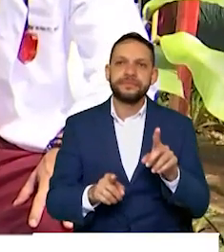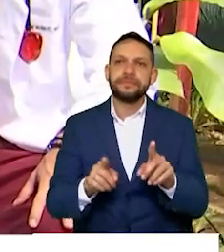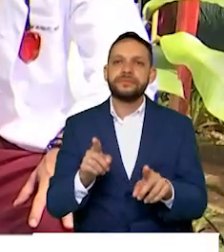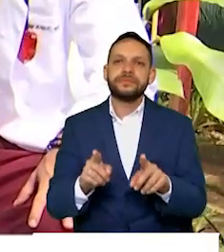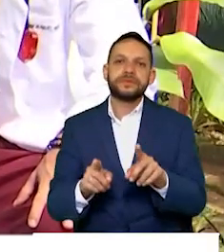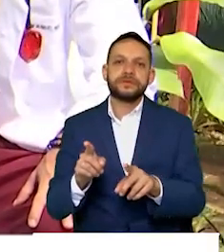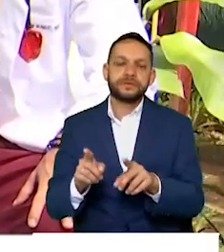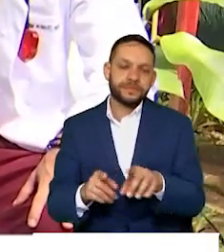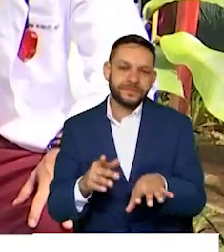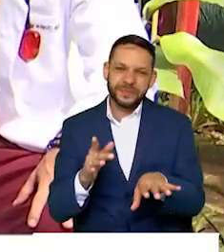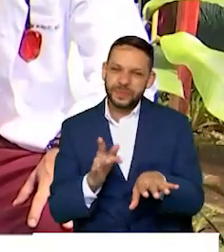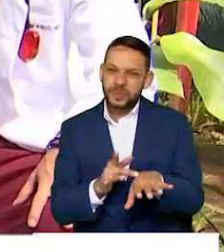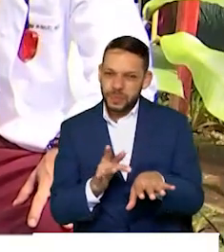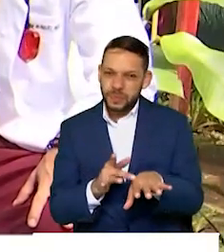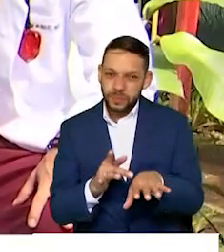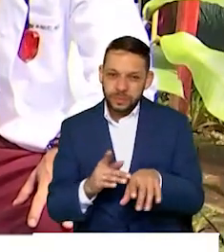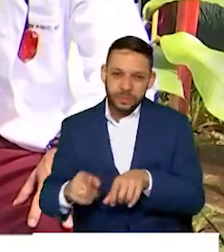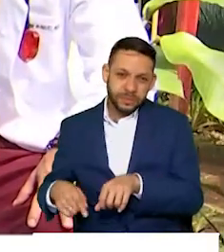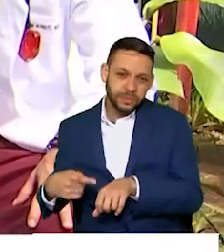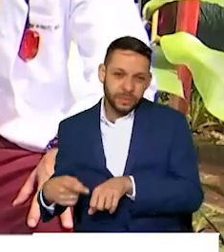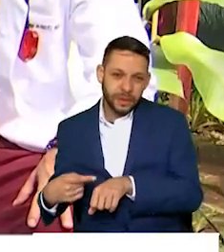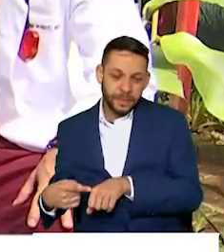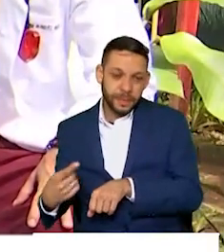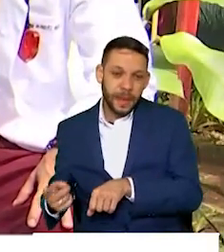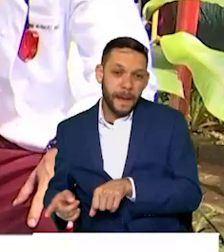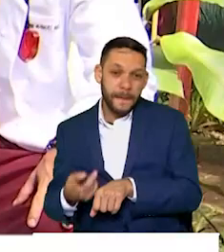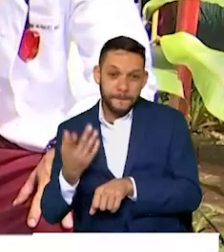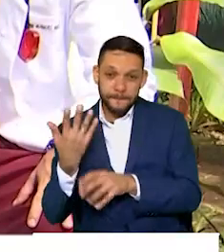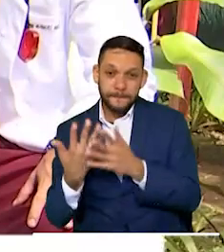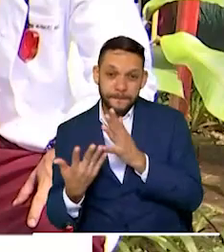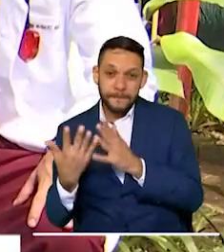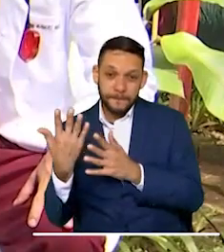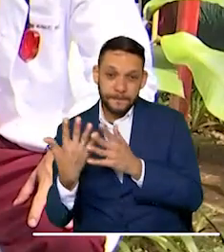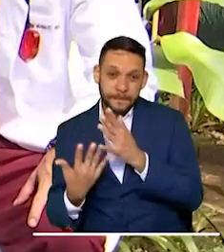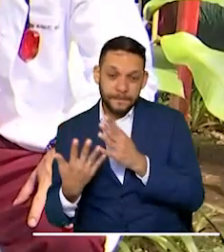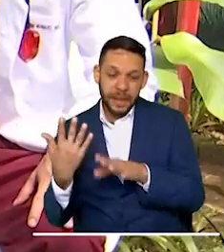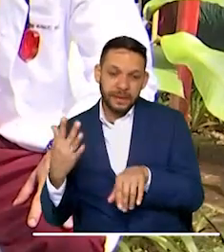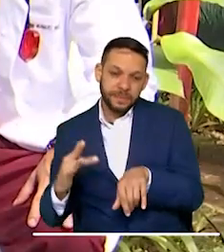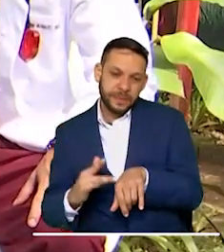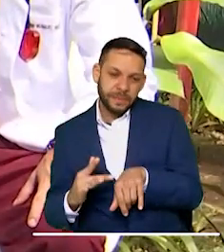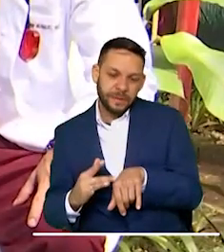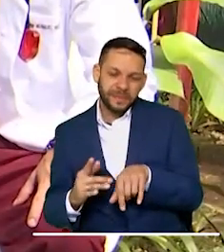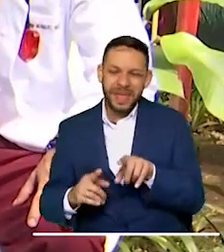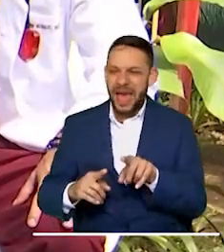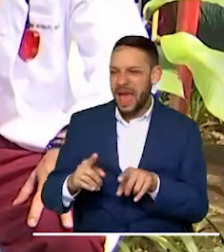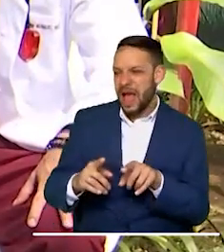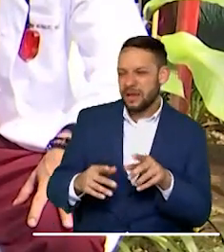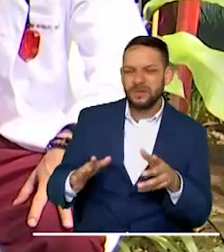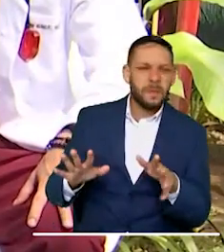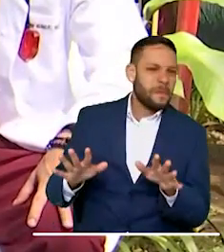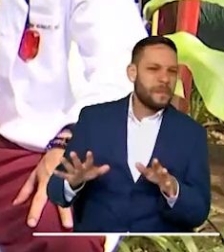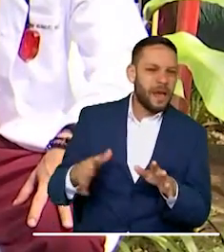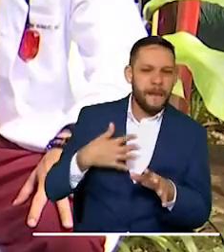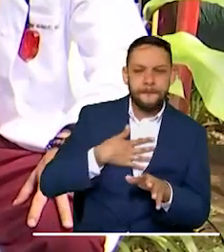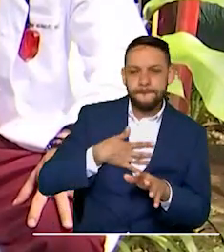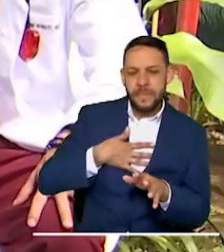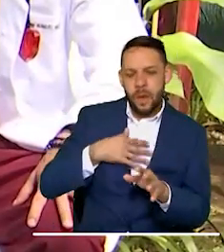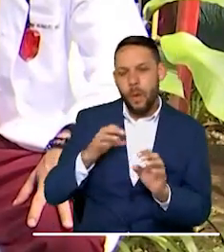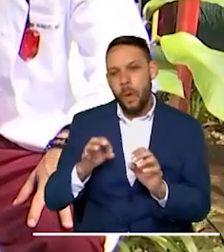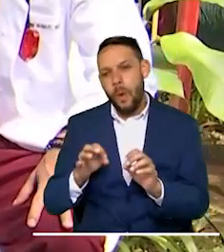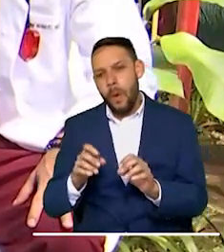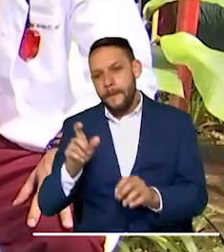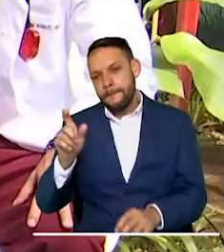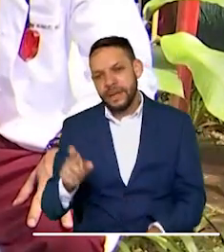del tacto rectal que se hace, puesto que los urólogos muchos no tienen pues a la mano